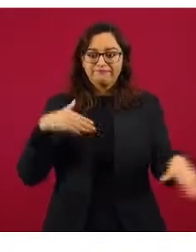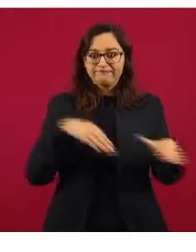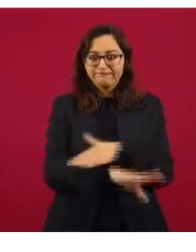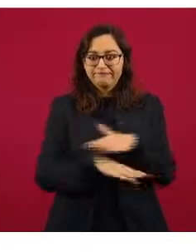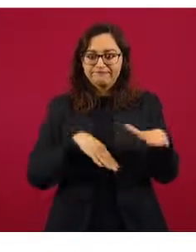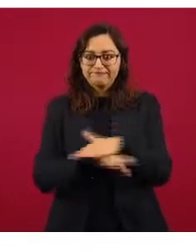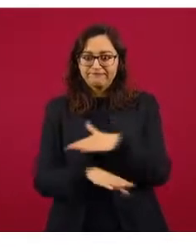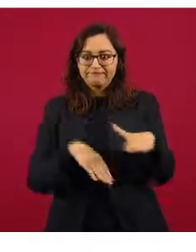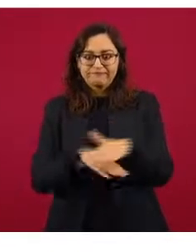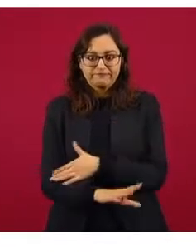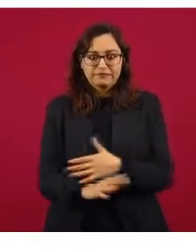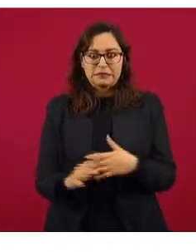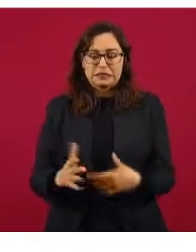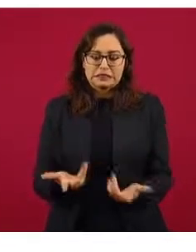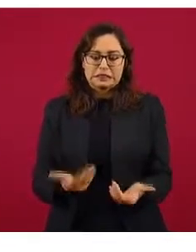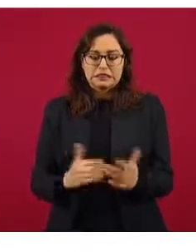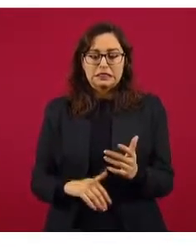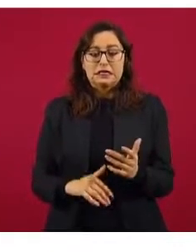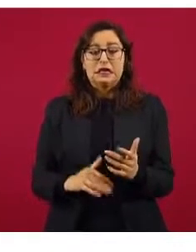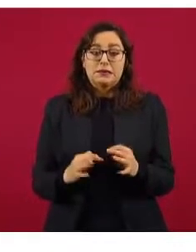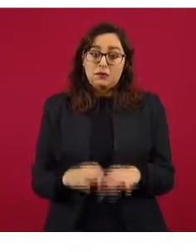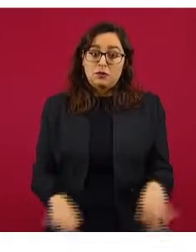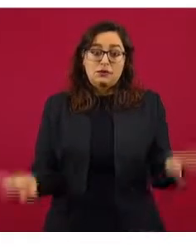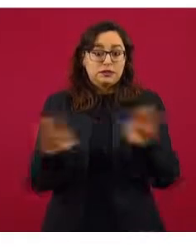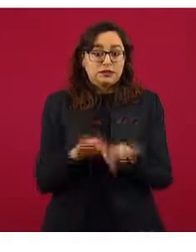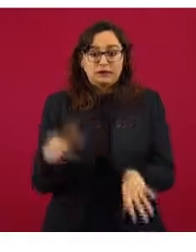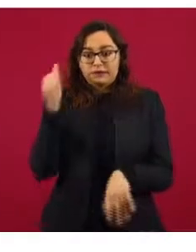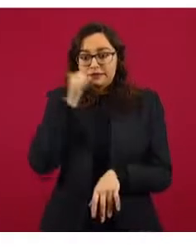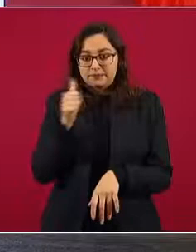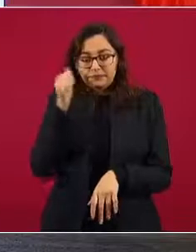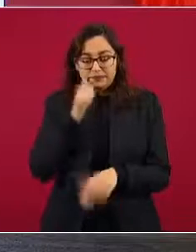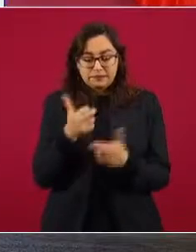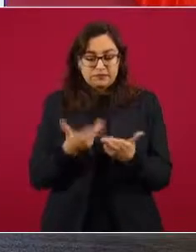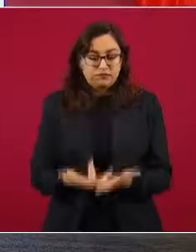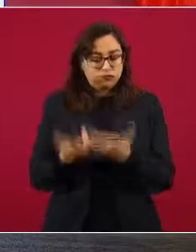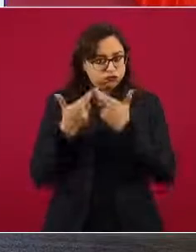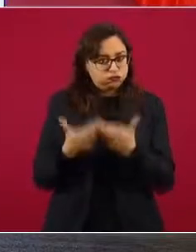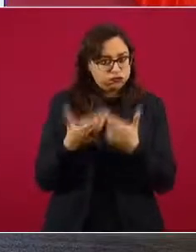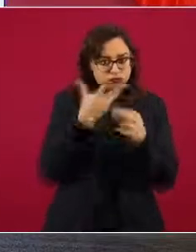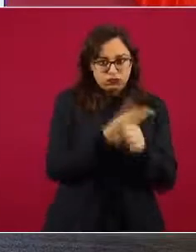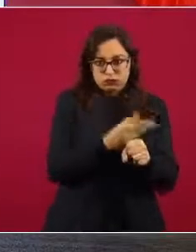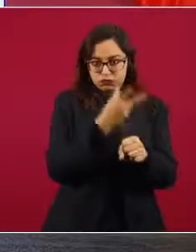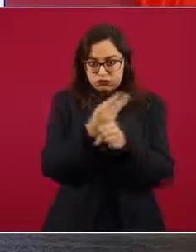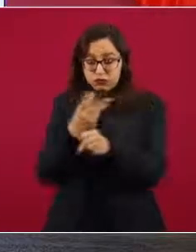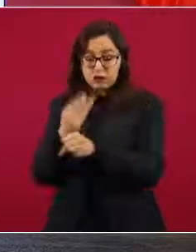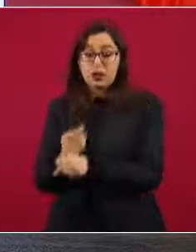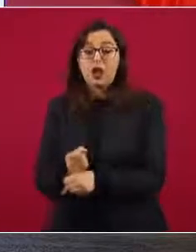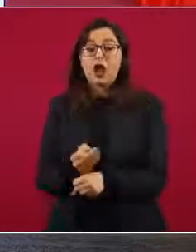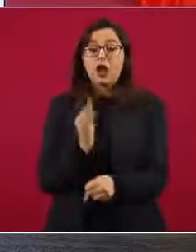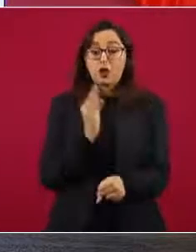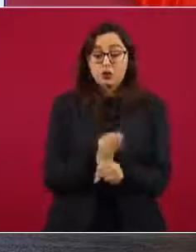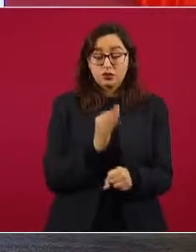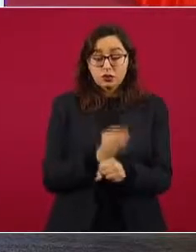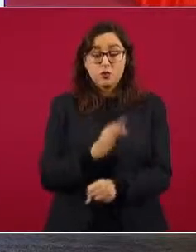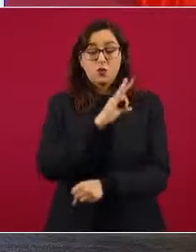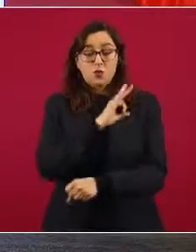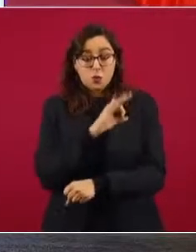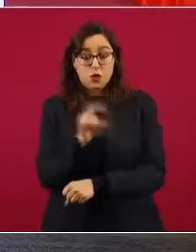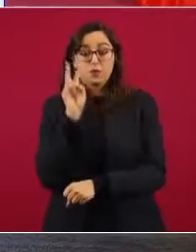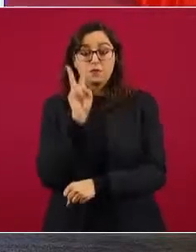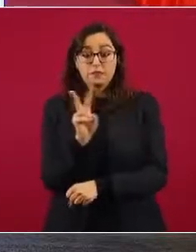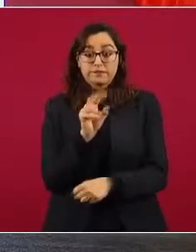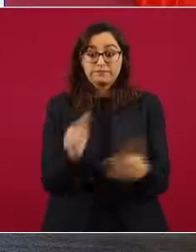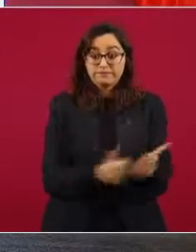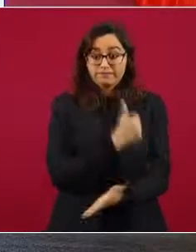Necesitamos siempre tener las camas disponibles haciendo estas reconversiones. En este momento lo que vemos es que la Ciudad